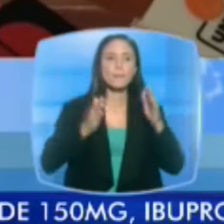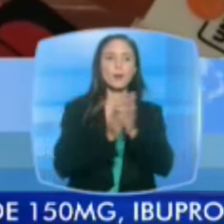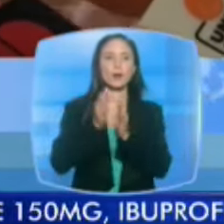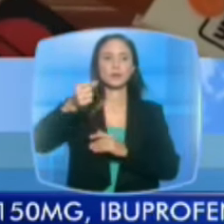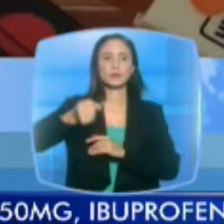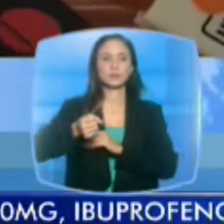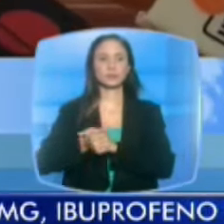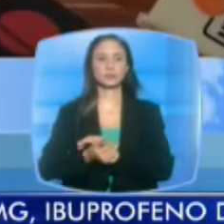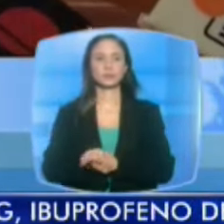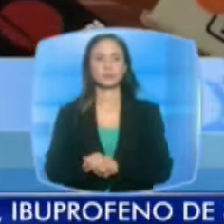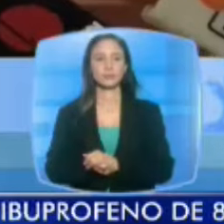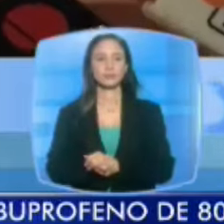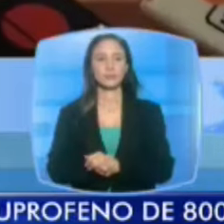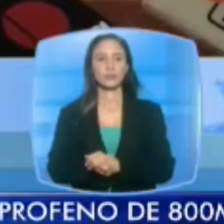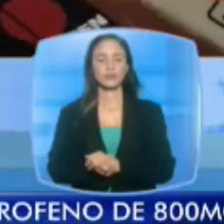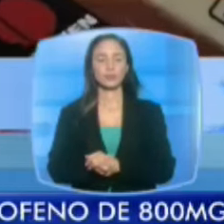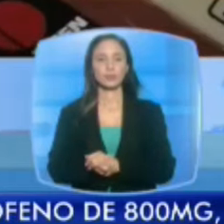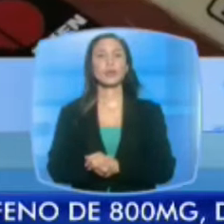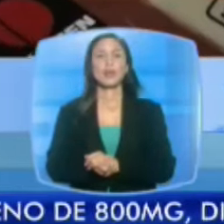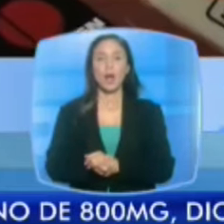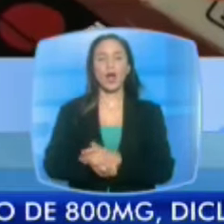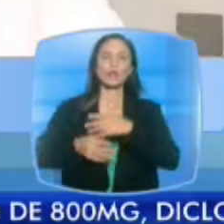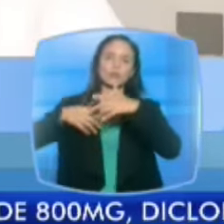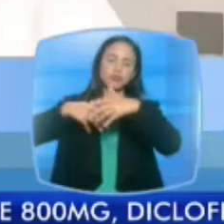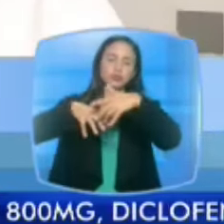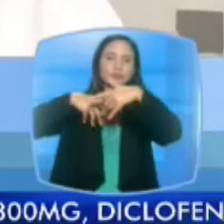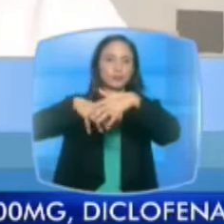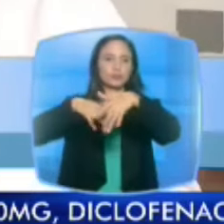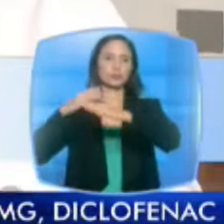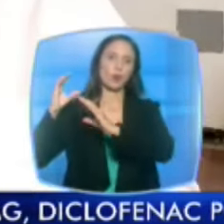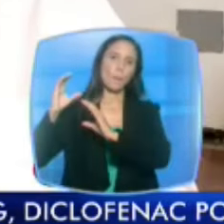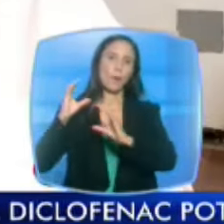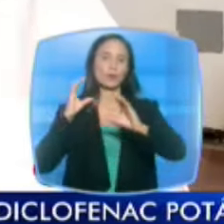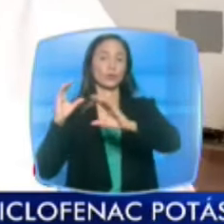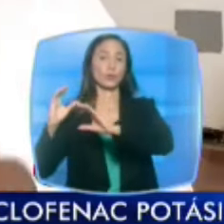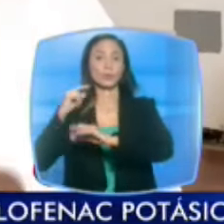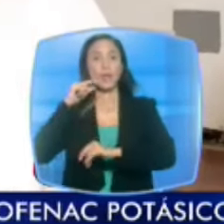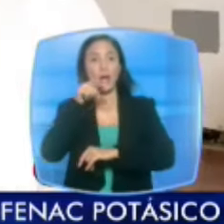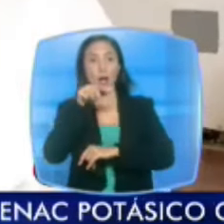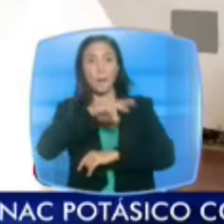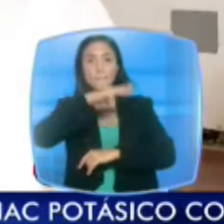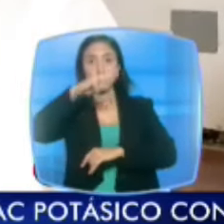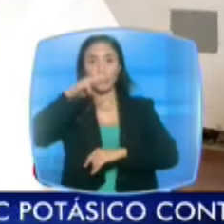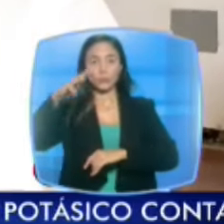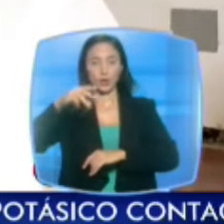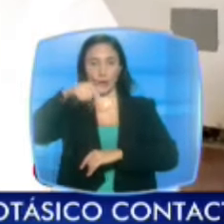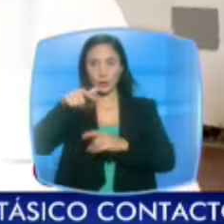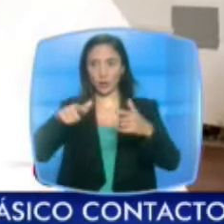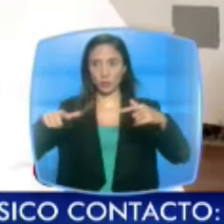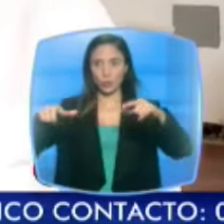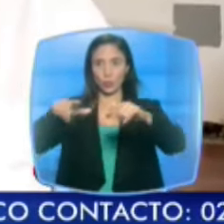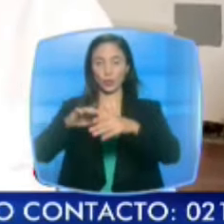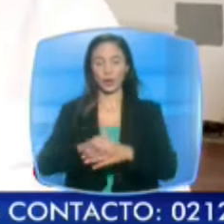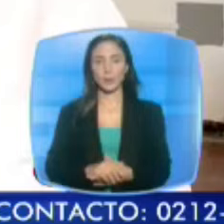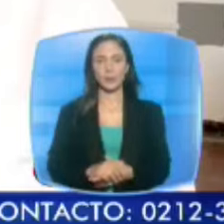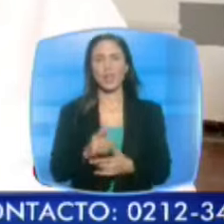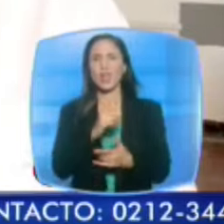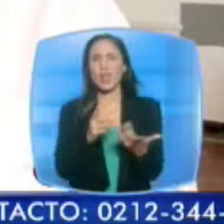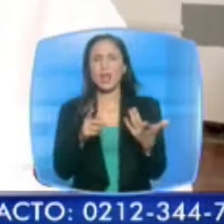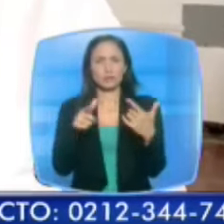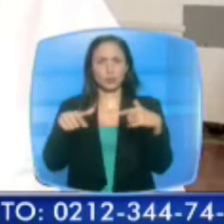encuentra allá en el templo, se va a la procesión. El Museo de la Divina Pastora, ubicado aquí en la población de Santa